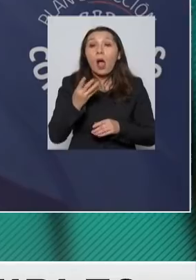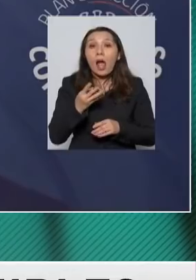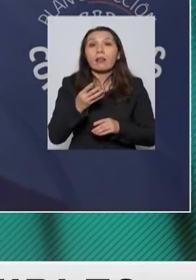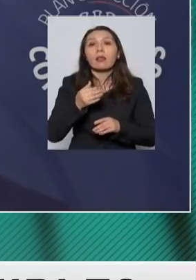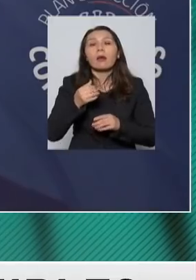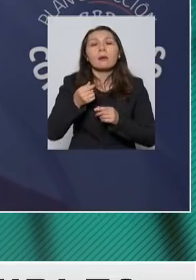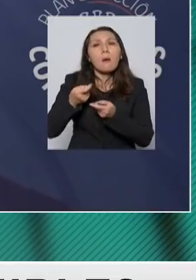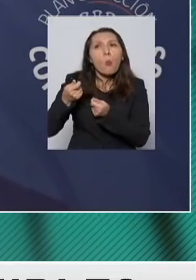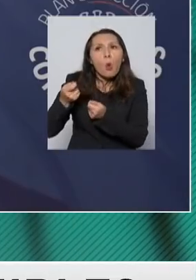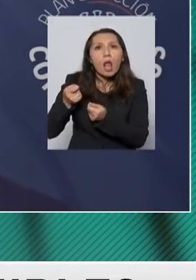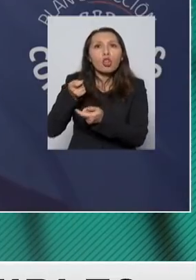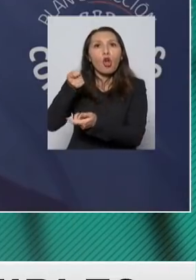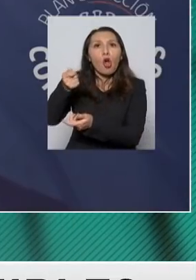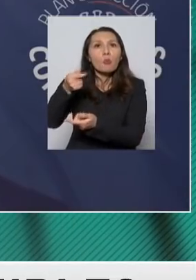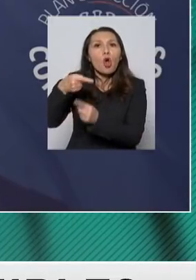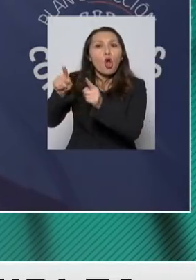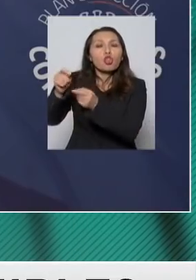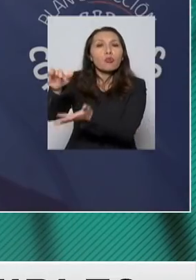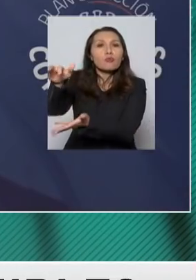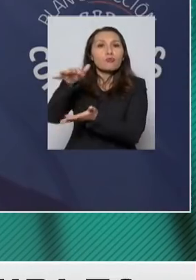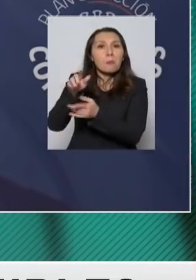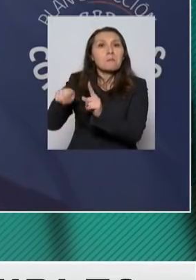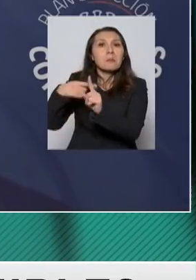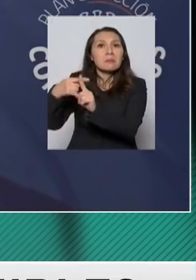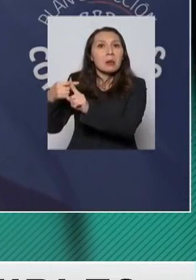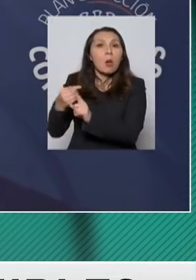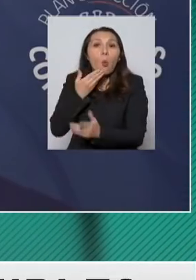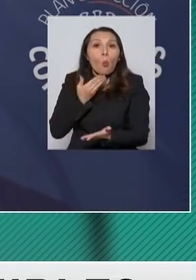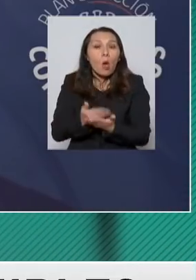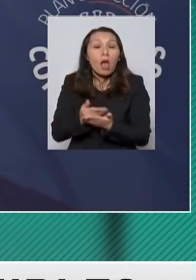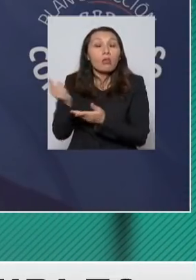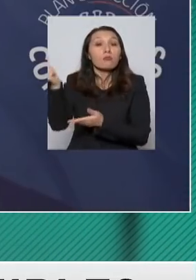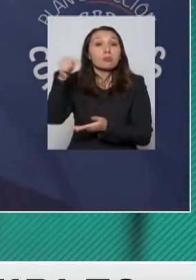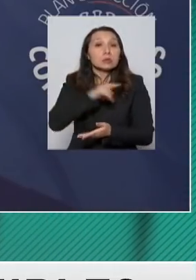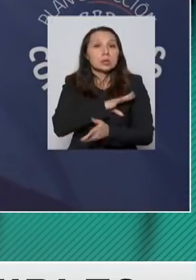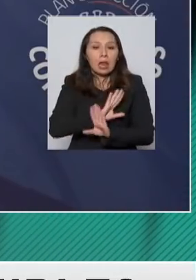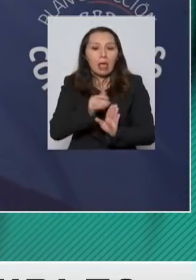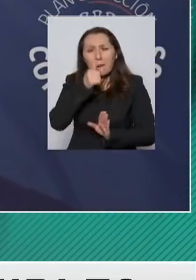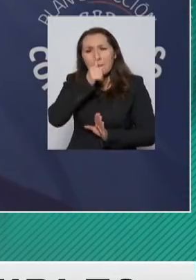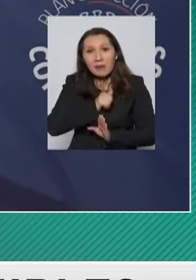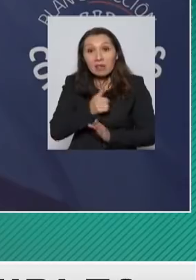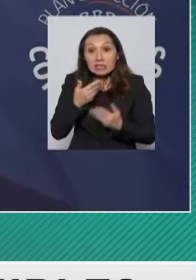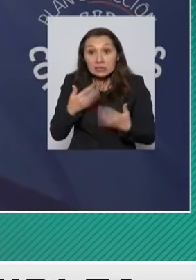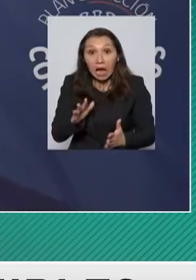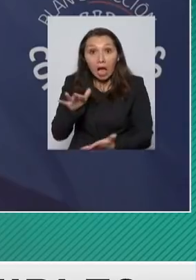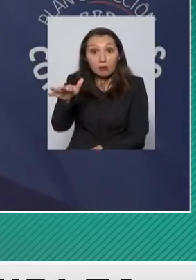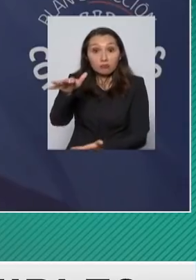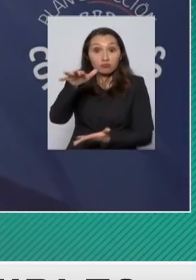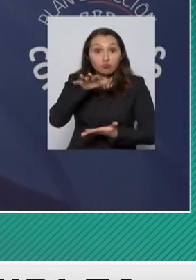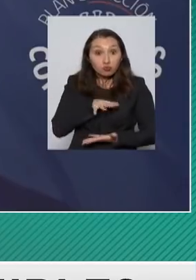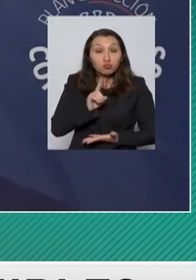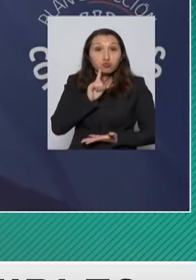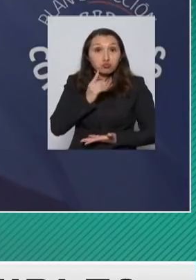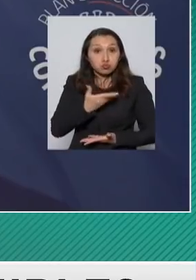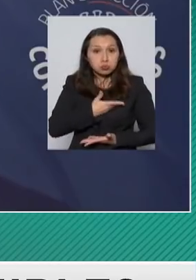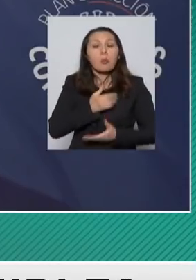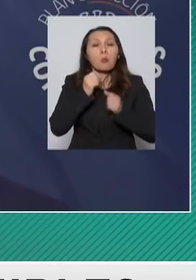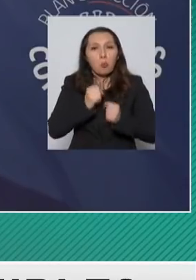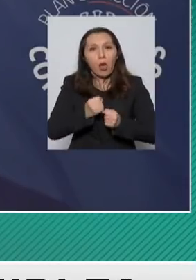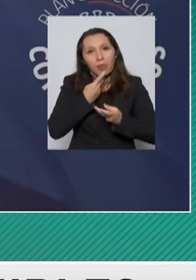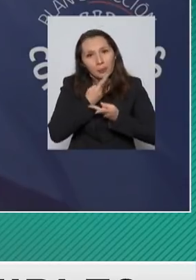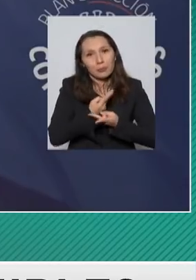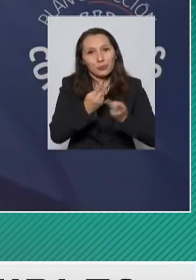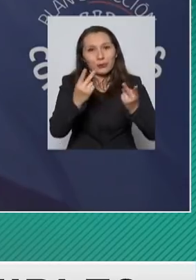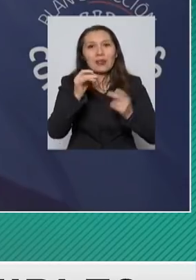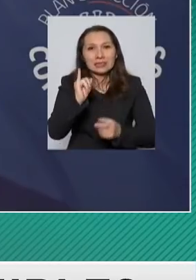ni el precio, ni el país de origen, ni cuándo van a llegar al país. Una vez que estén aquí, obviamente vamos a poder